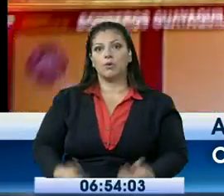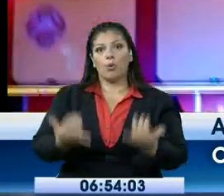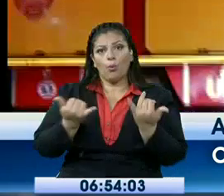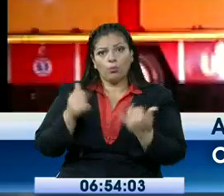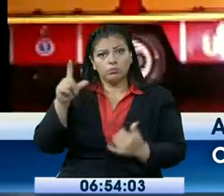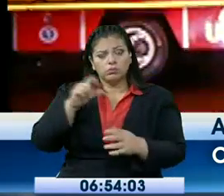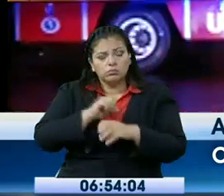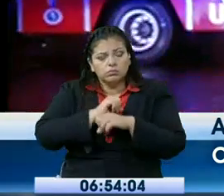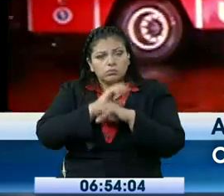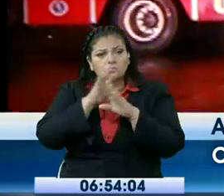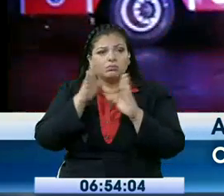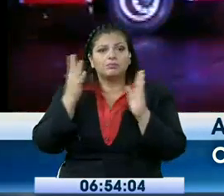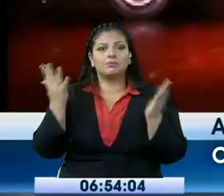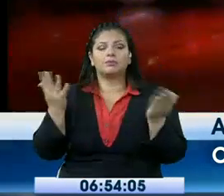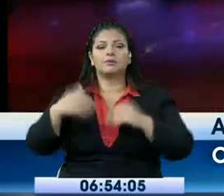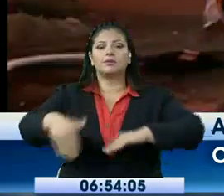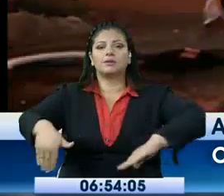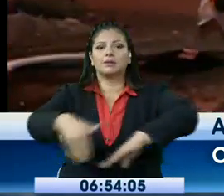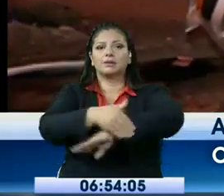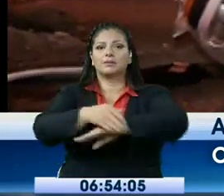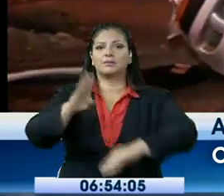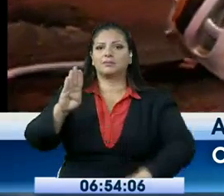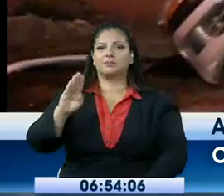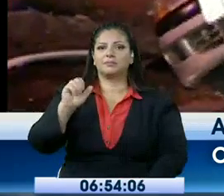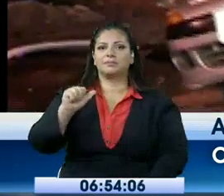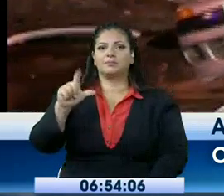Tungurahua, en el centro de Guayaquil.